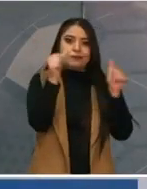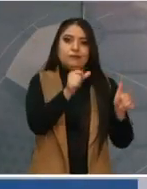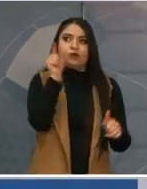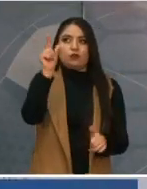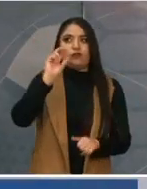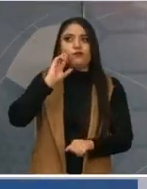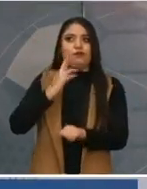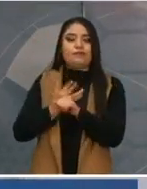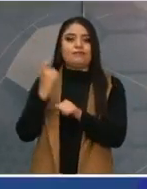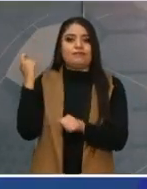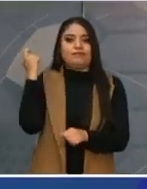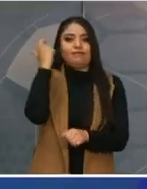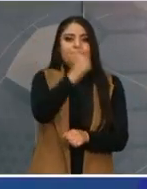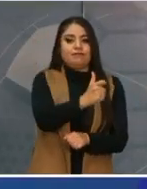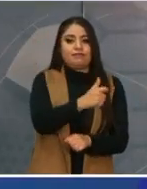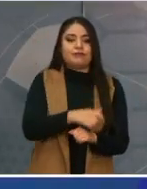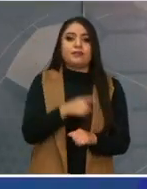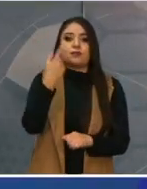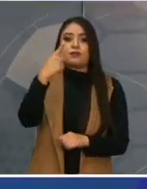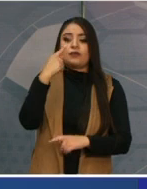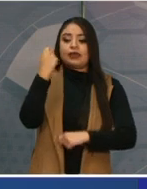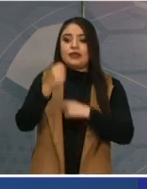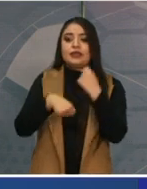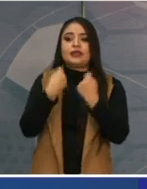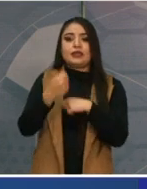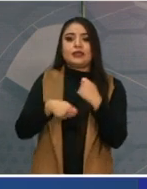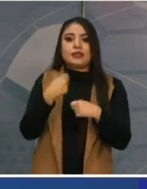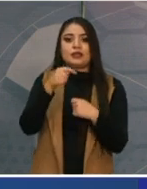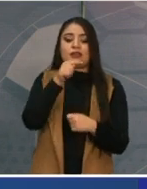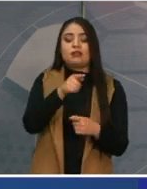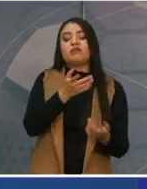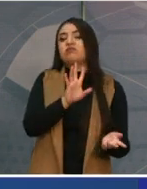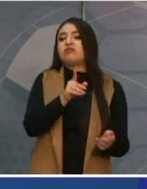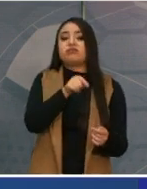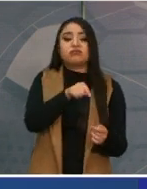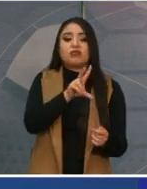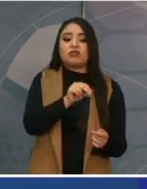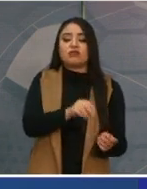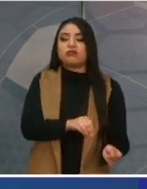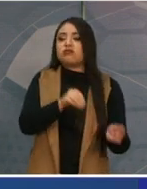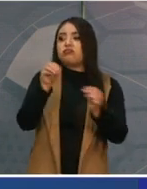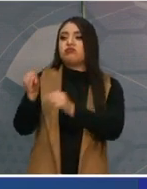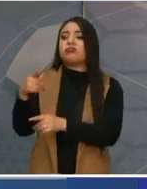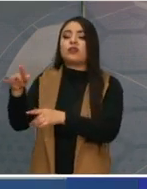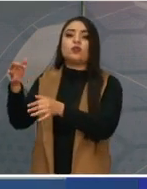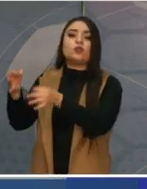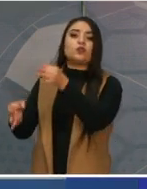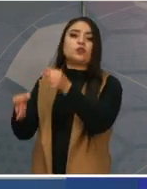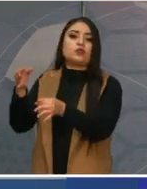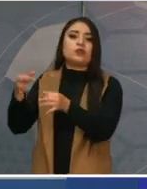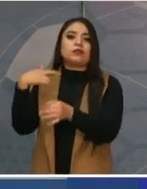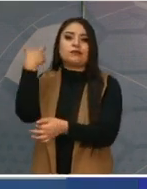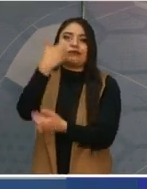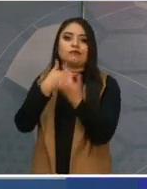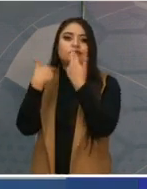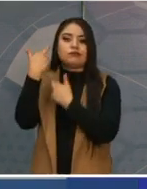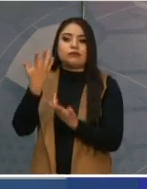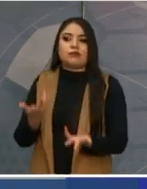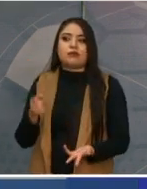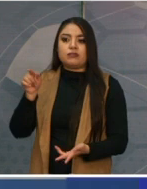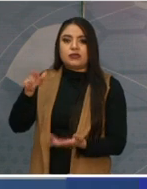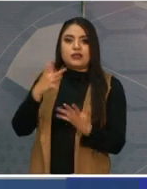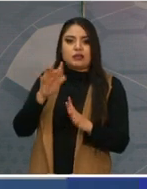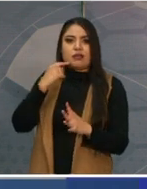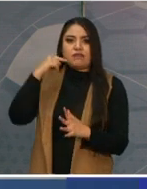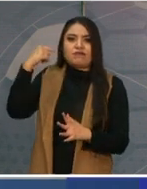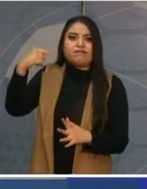departamental pasó el caso a asuntos jurídicos, toda vez que también existe una demanda interpuesta en la Fiscalía General del